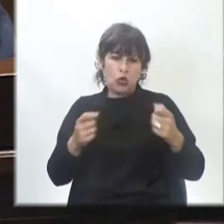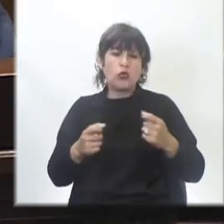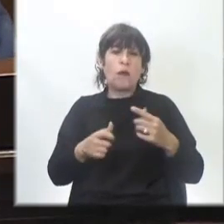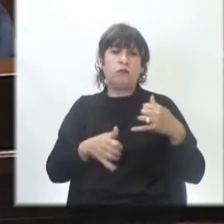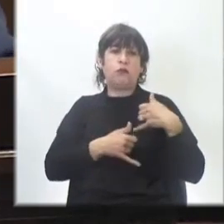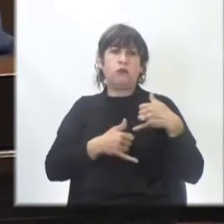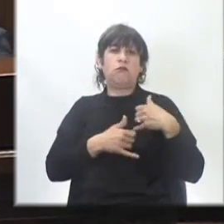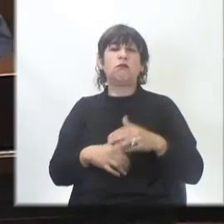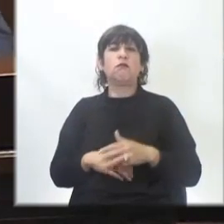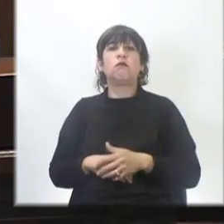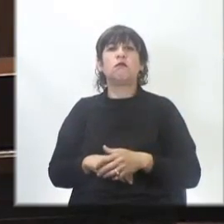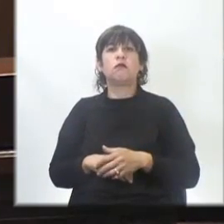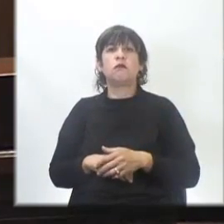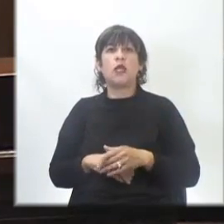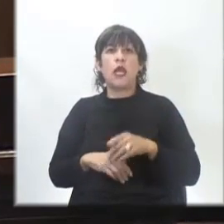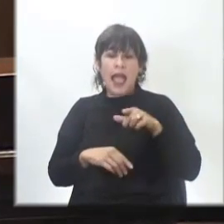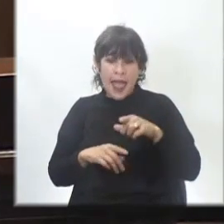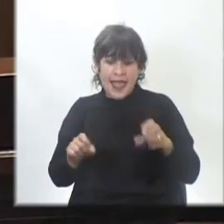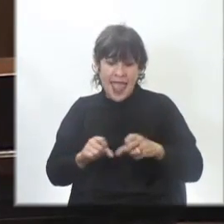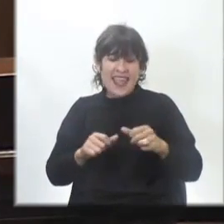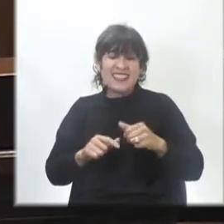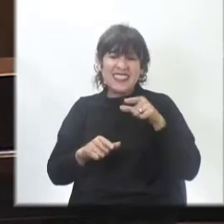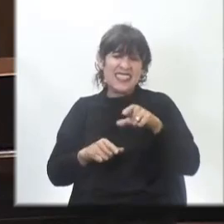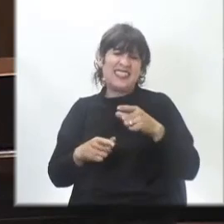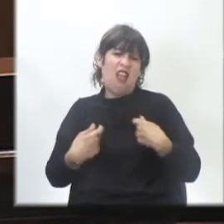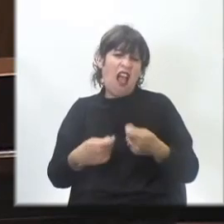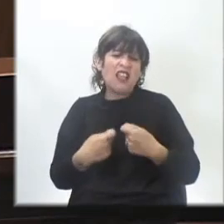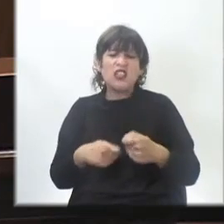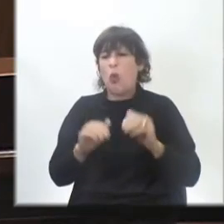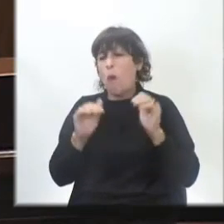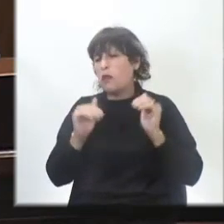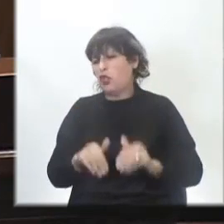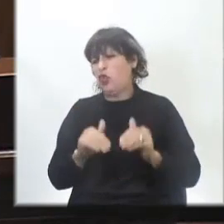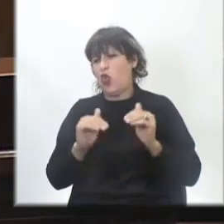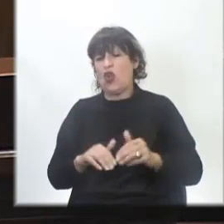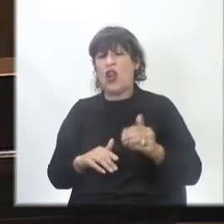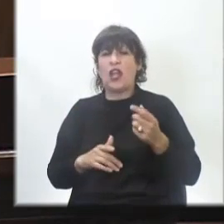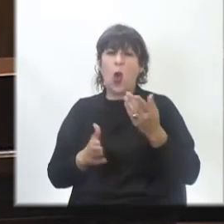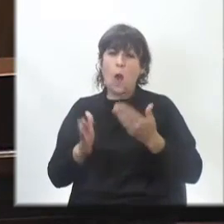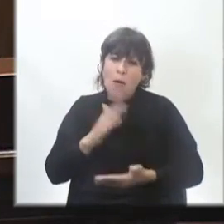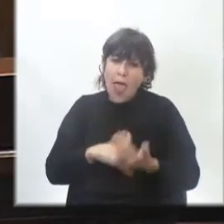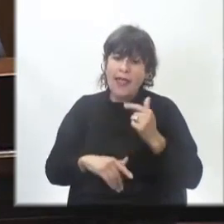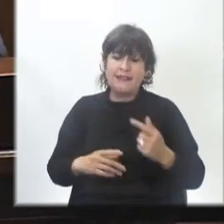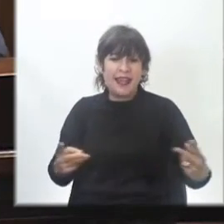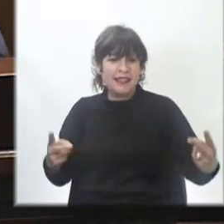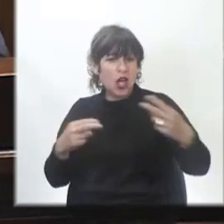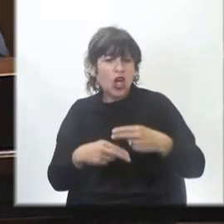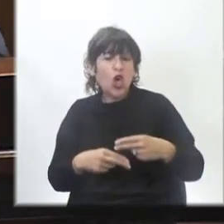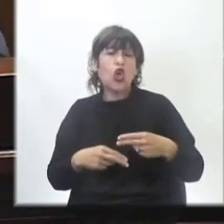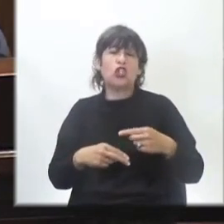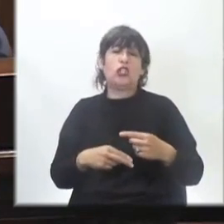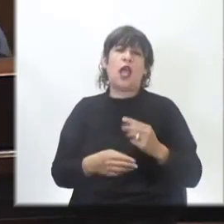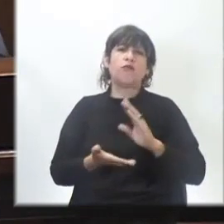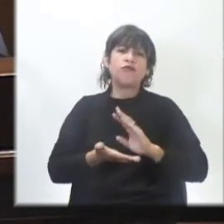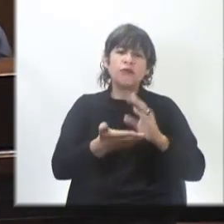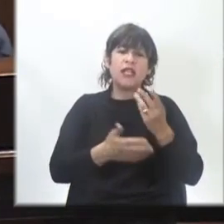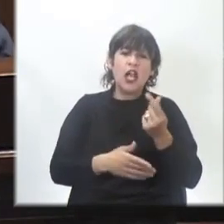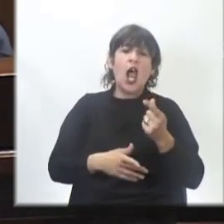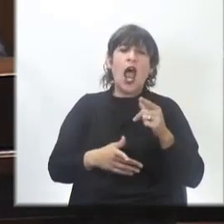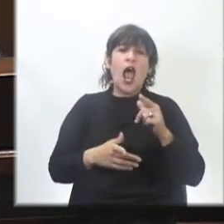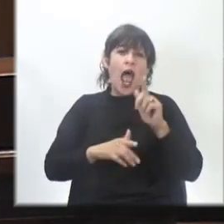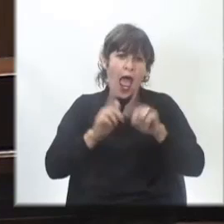Y realiza este gasto millonario mientras se le recorta los recursos al personal militar